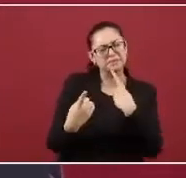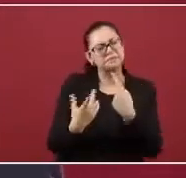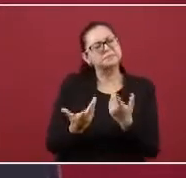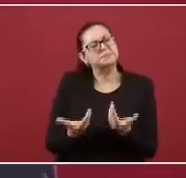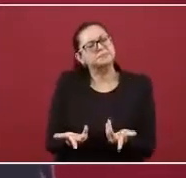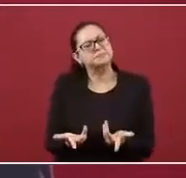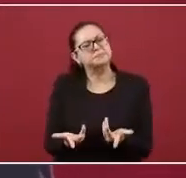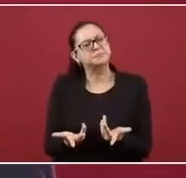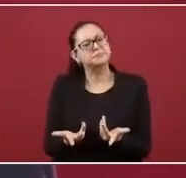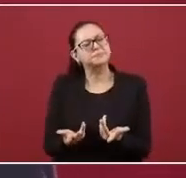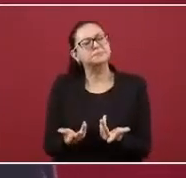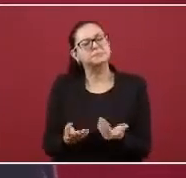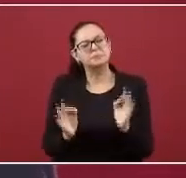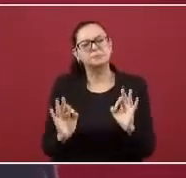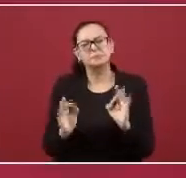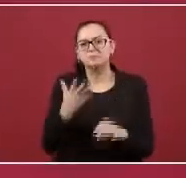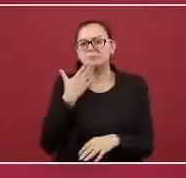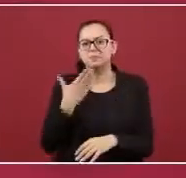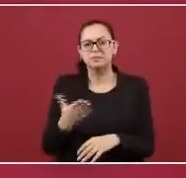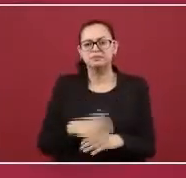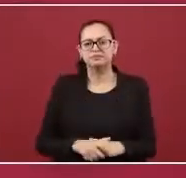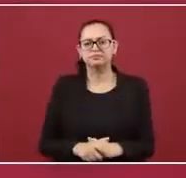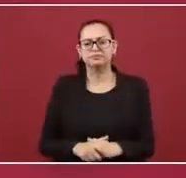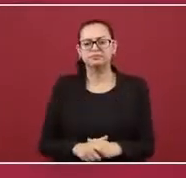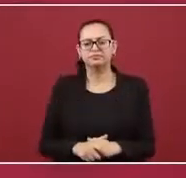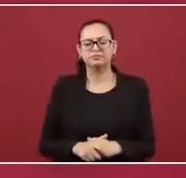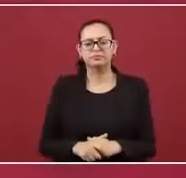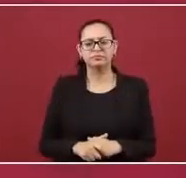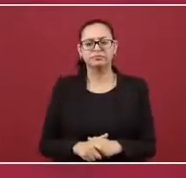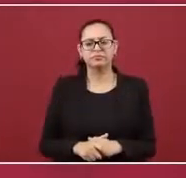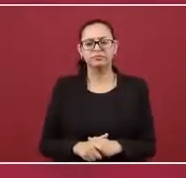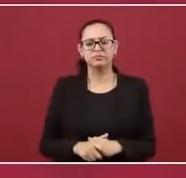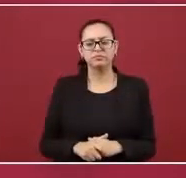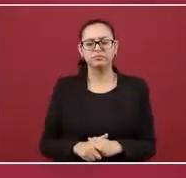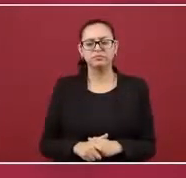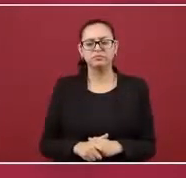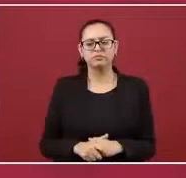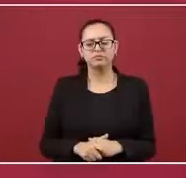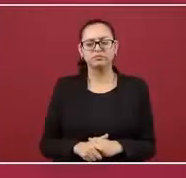en buenos términos. Ayer que dije que